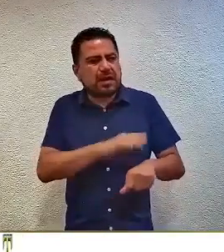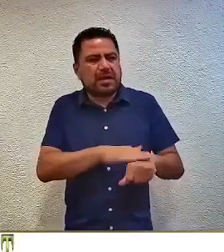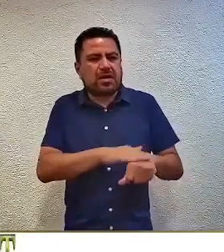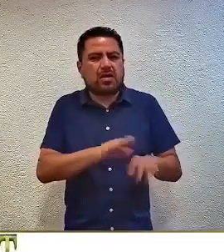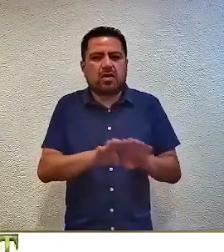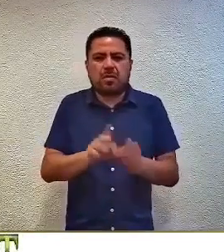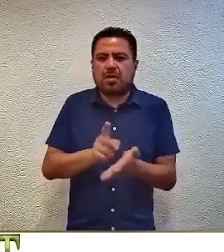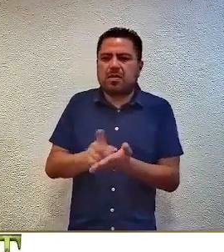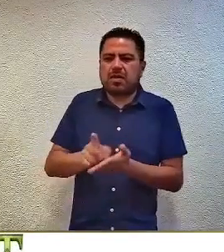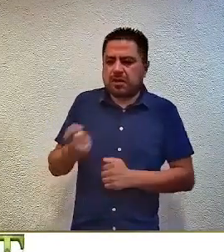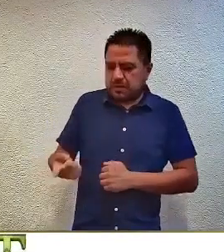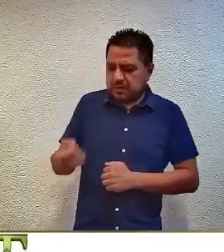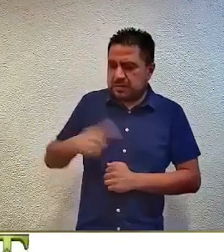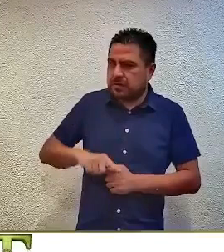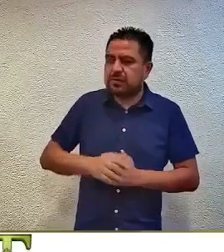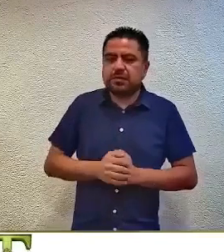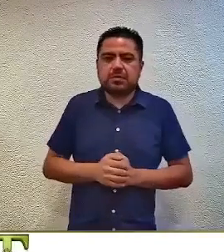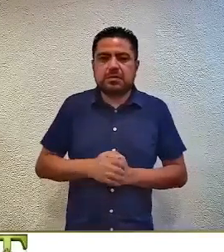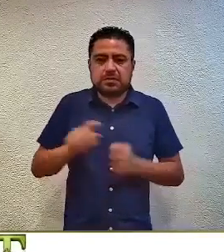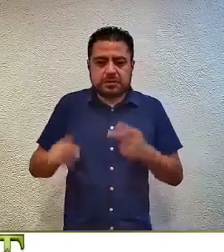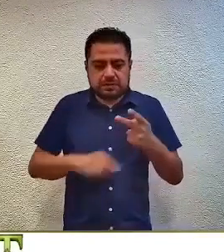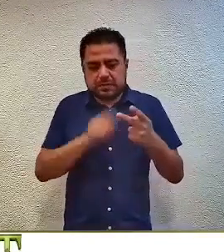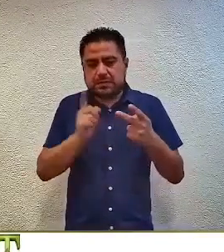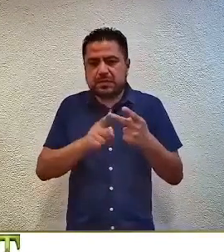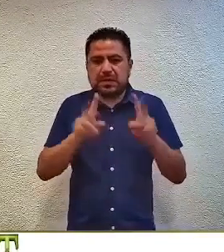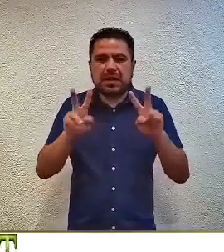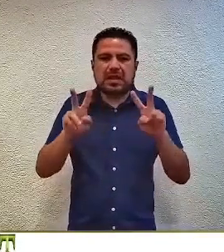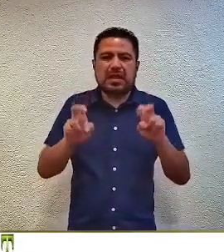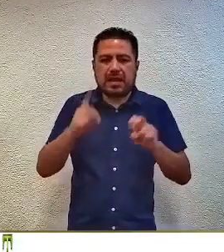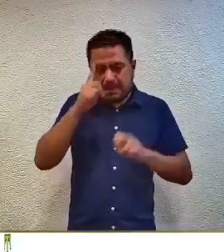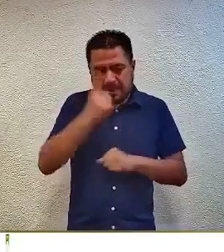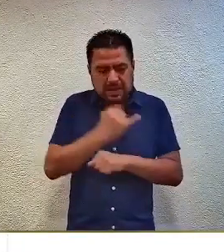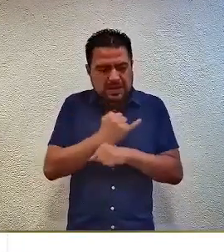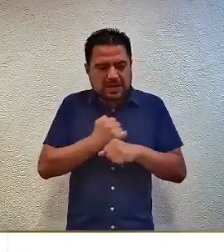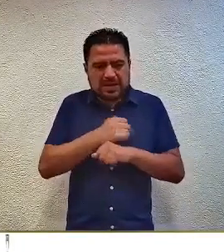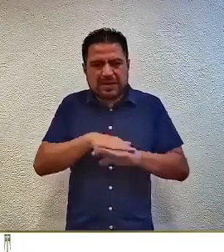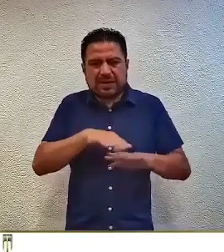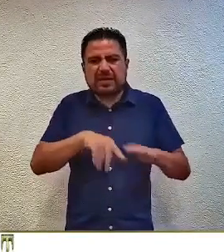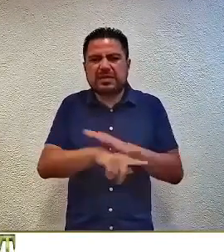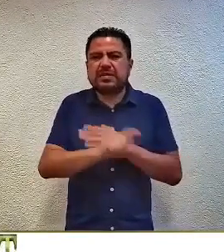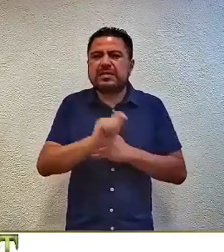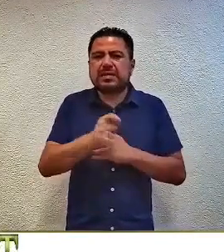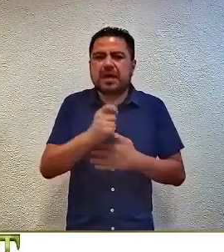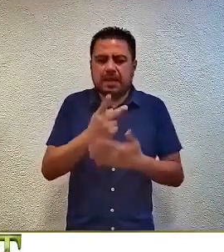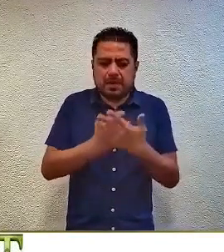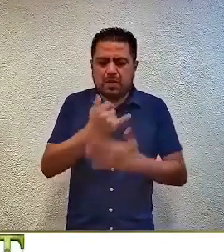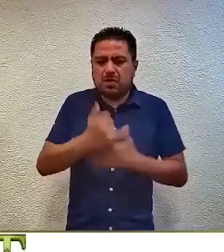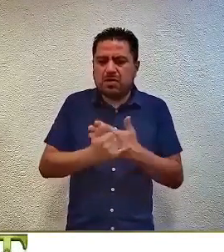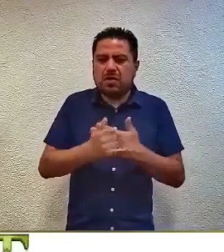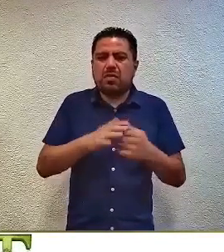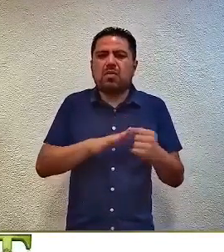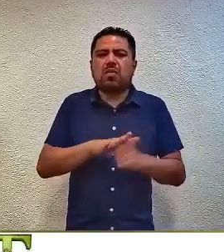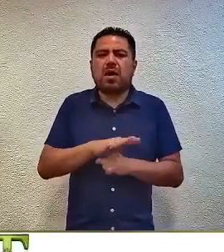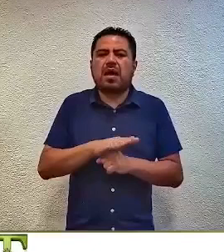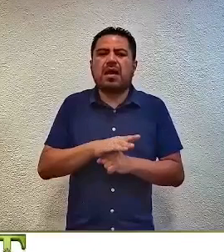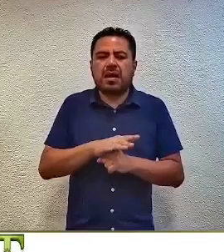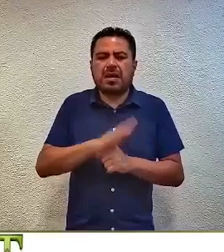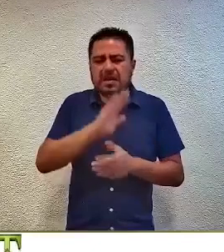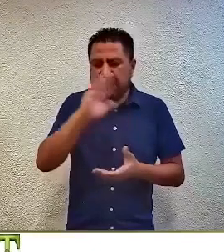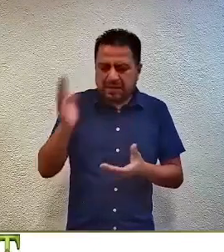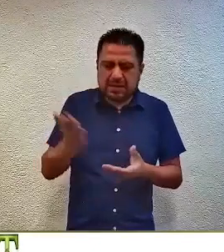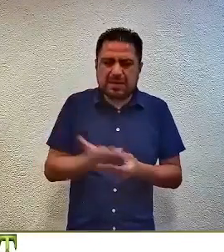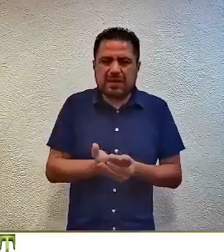derecho corresponda. El segundo asunto listado para analizar y resolver corresponde al proyecto de resolución relativo al